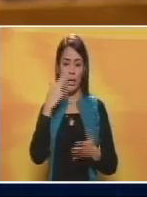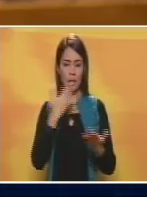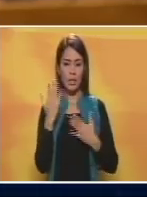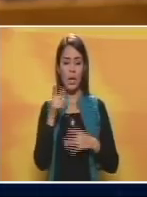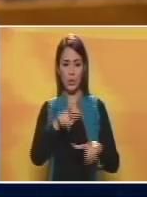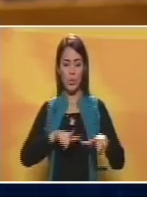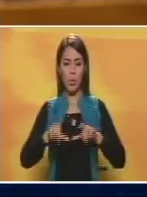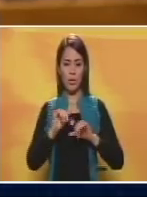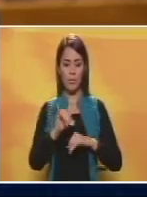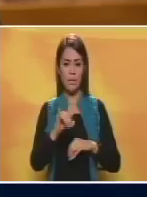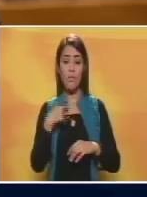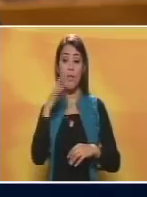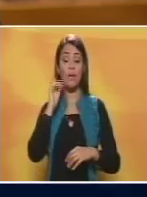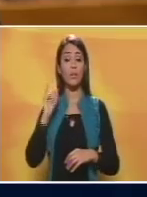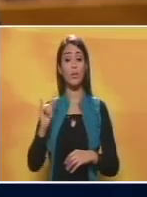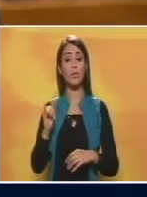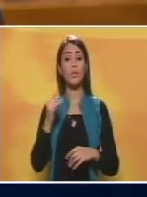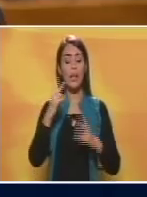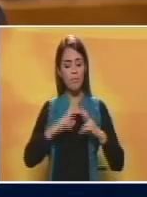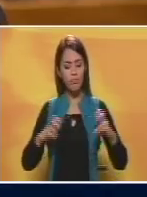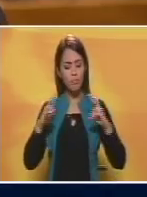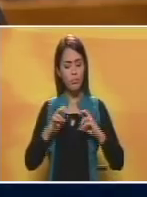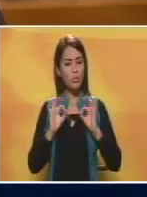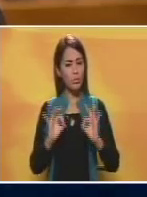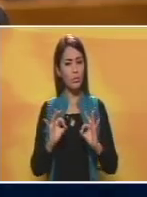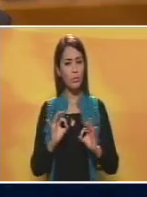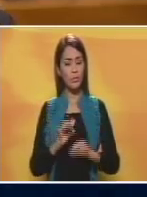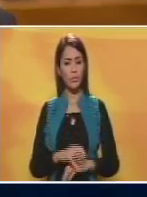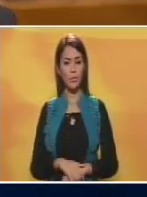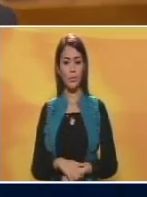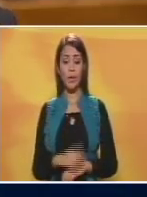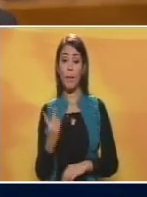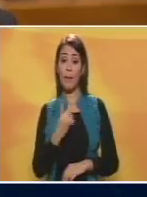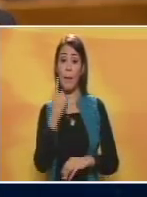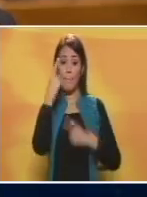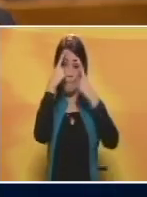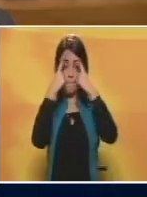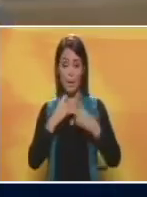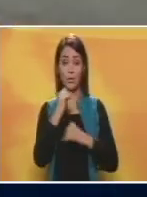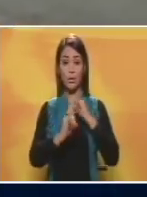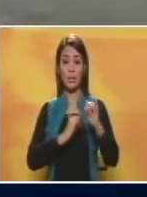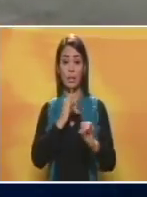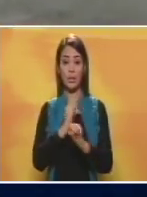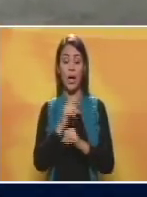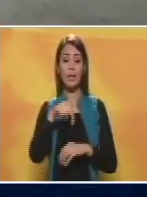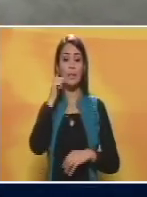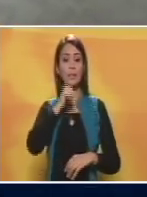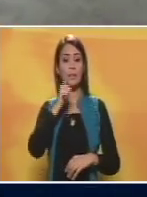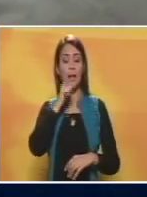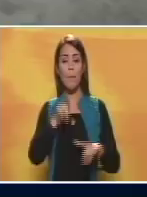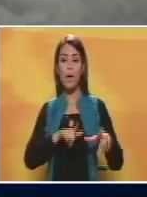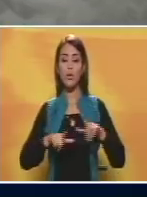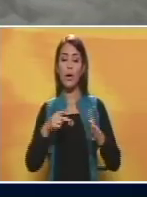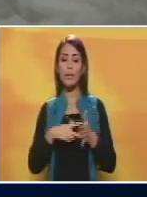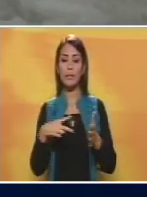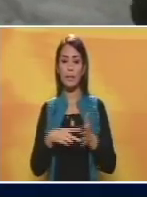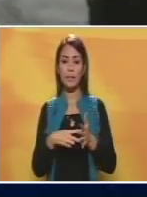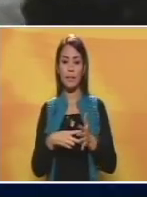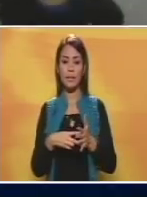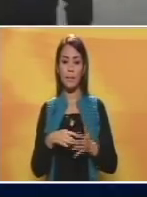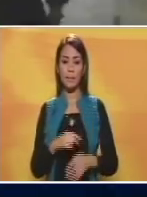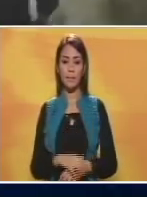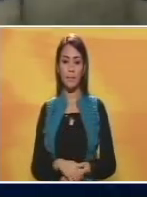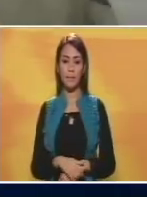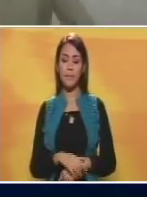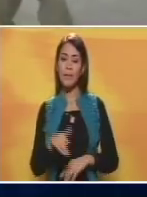últimas denuncias al respecto requieren de una investigación imparcial de parte de expertos internacionales. Este sábado, la localidad de Siria de Duma,